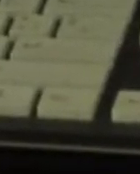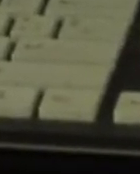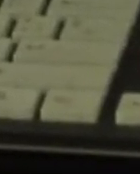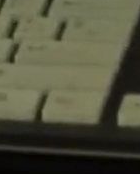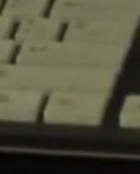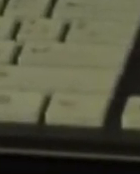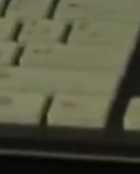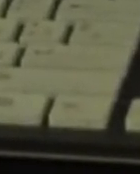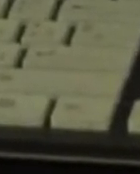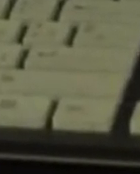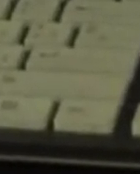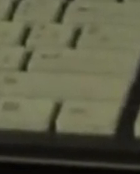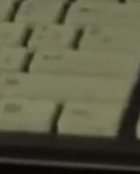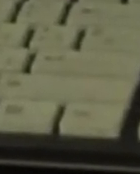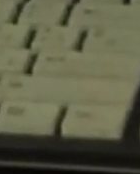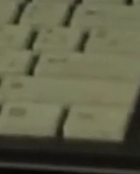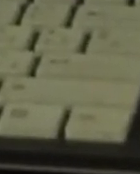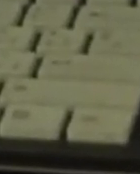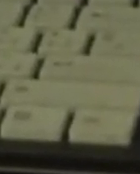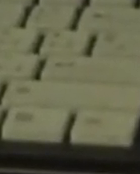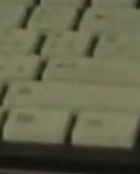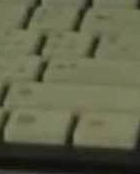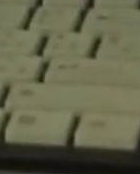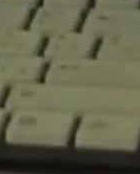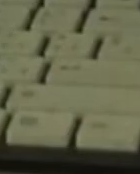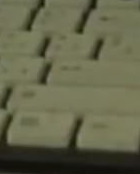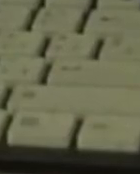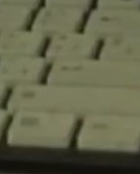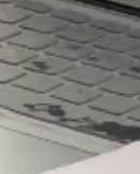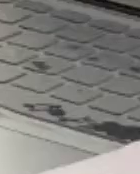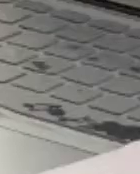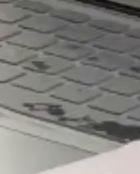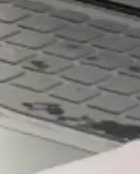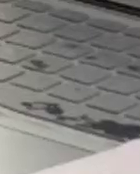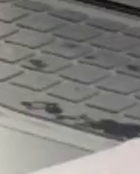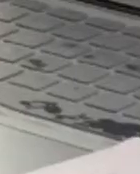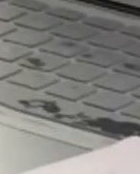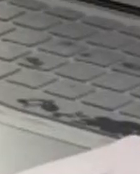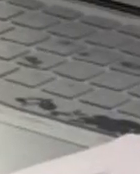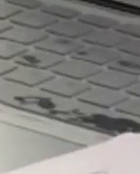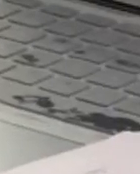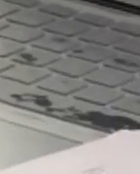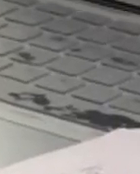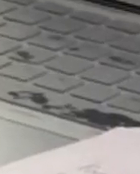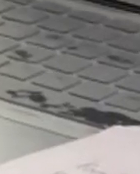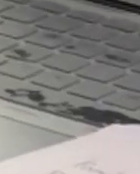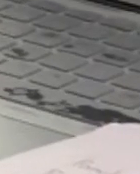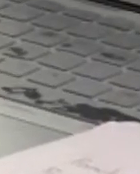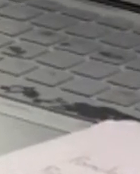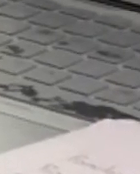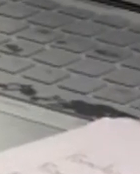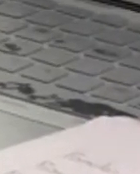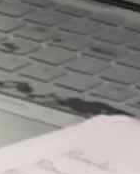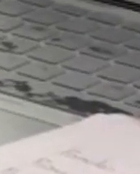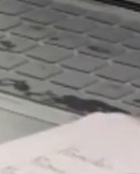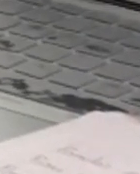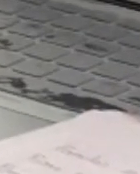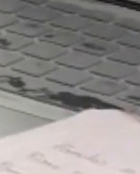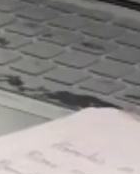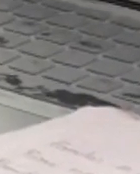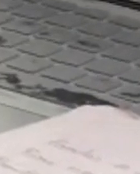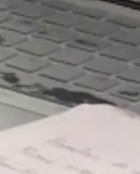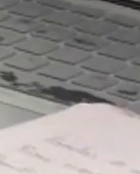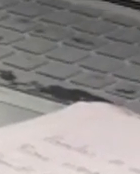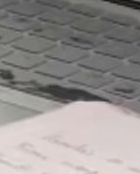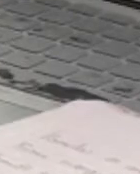clases virtuales. No debemos de olvidar que un grueso de la población dejó de usar los canales públicos y abiertos porque ya